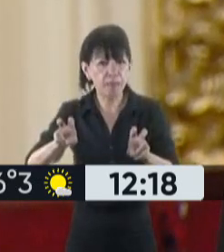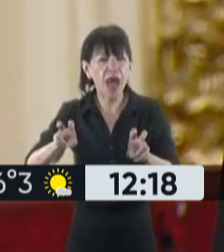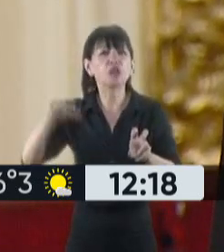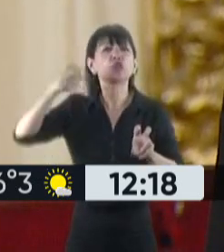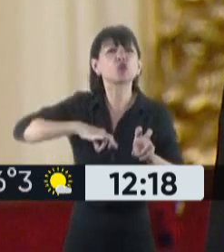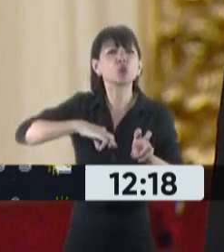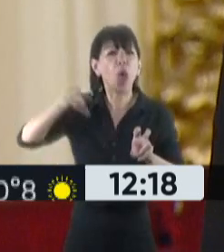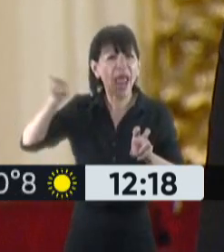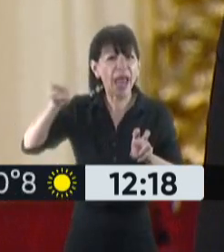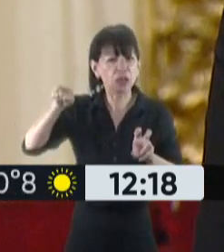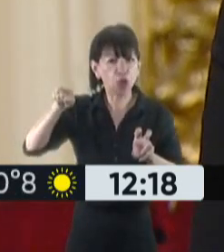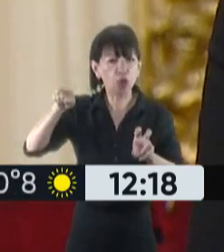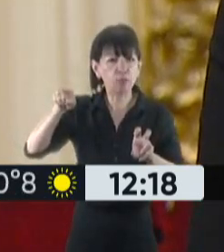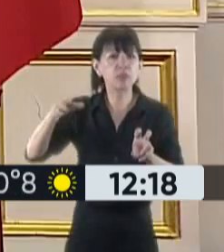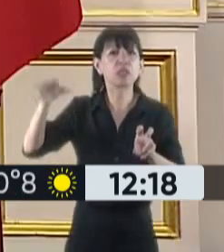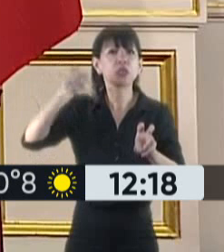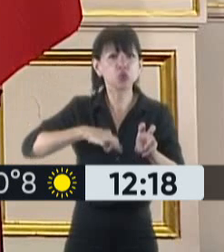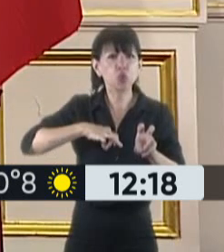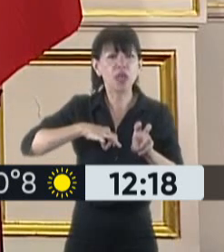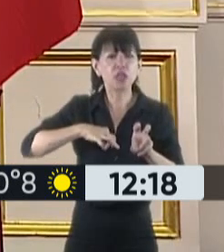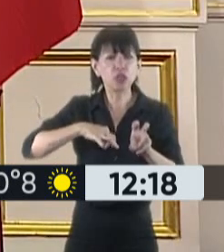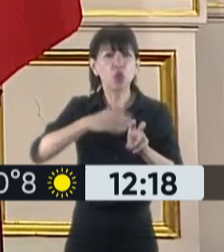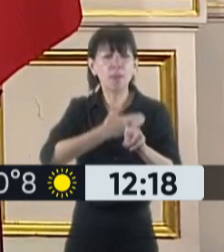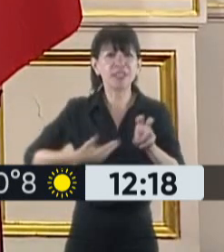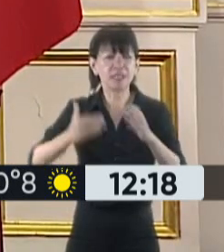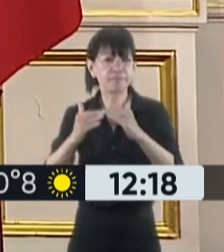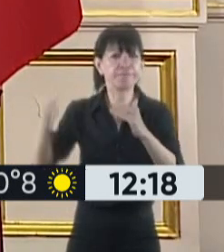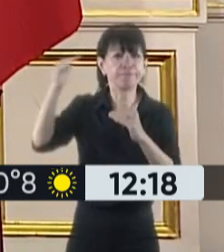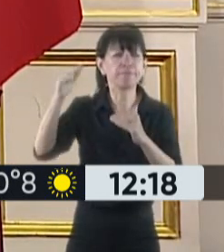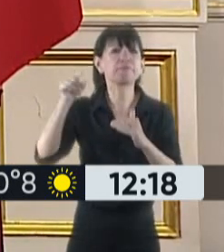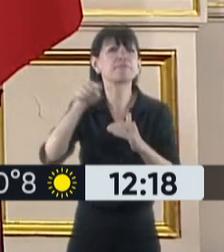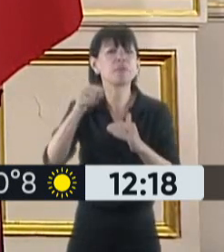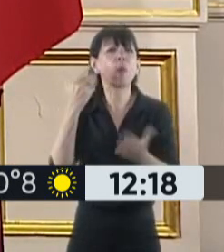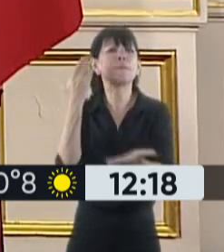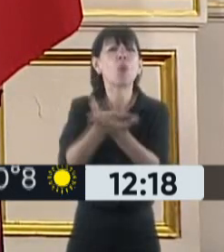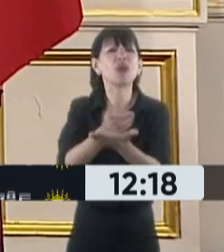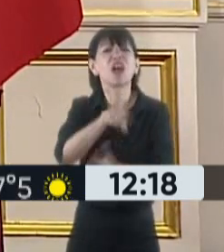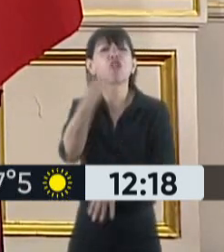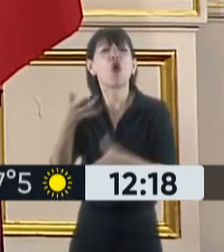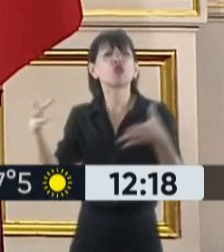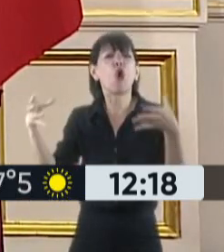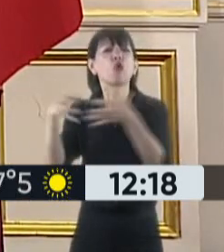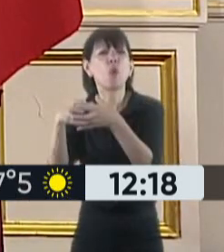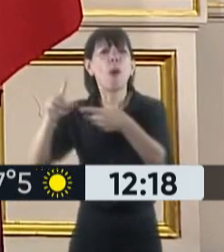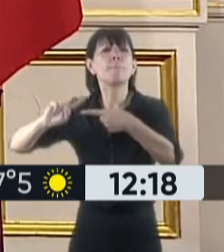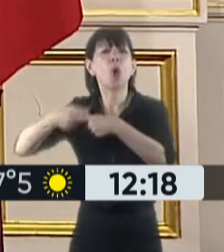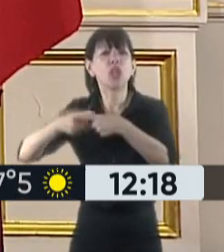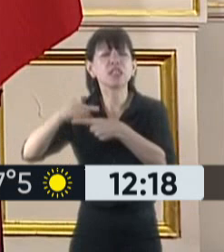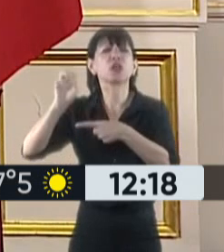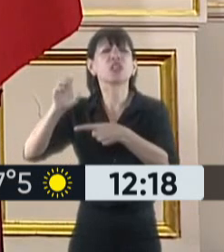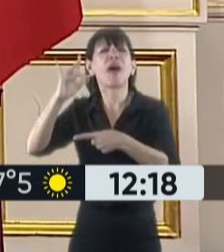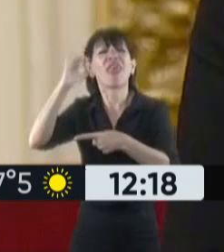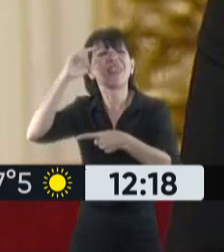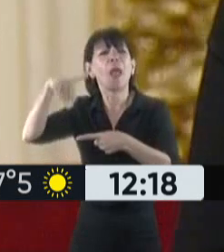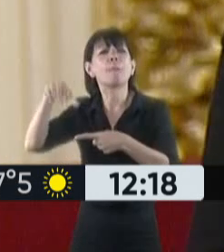sueldos que superan el sueldo del presidente. Es una propuesta del líder del Partido Socialdemócrata. ¿Considera esta